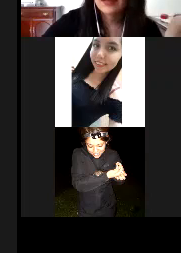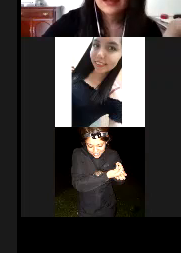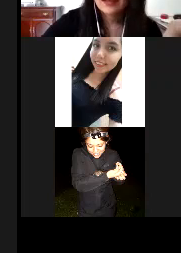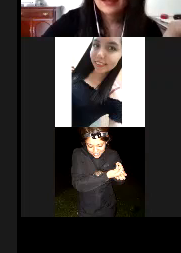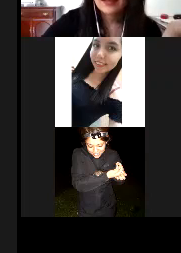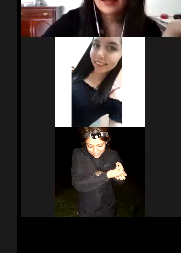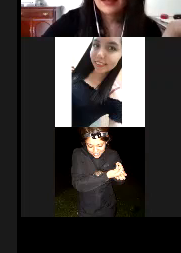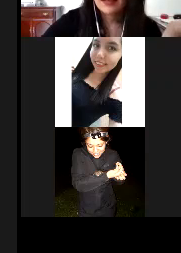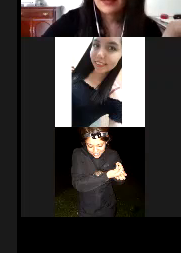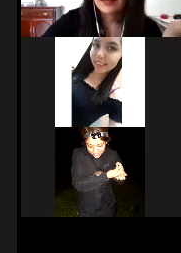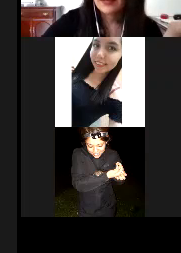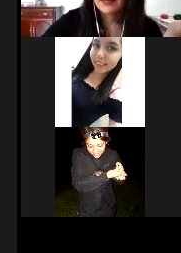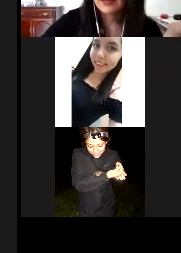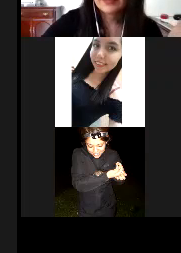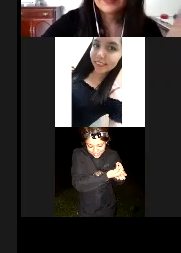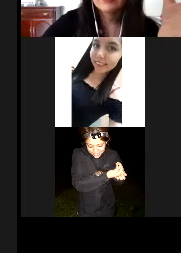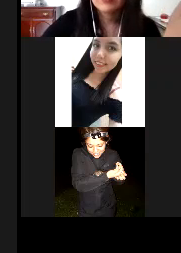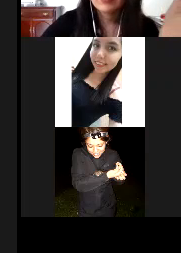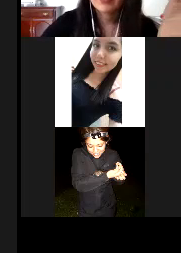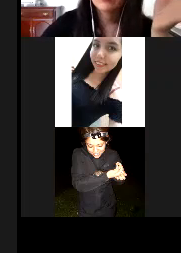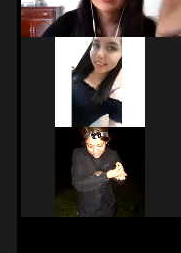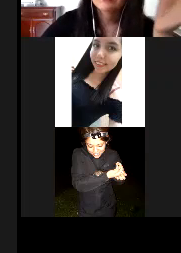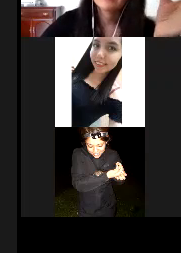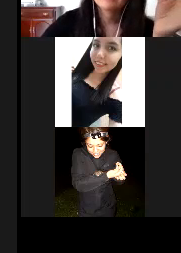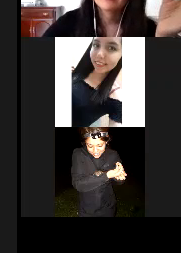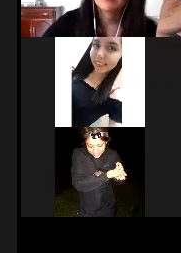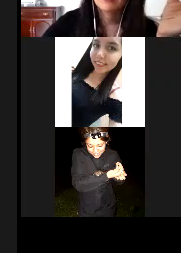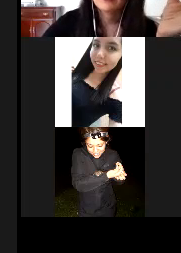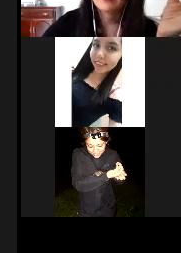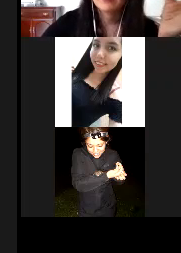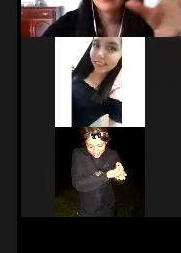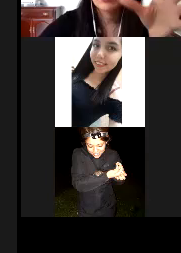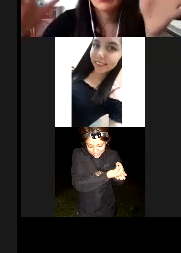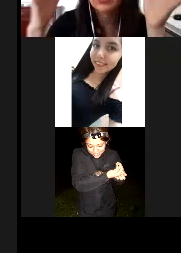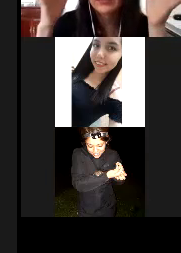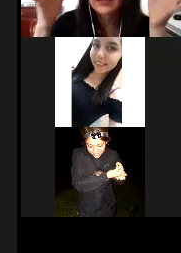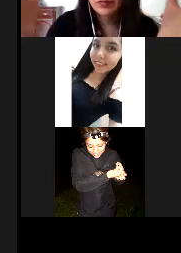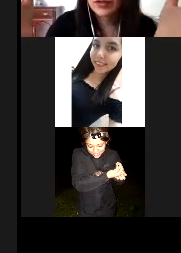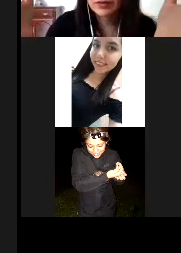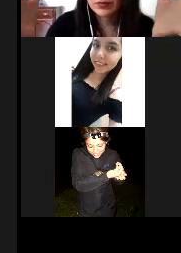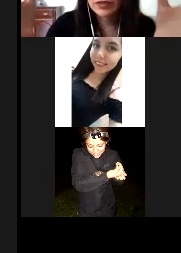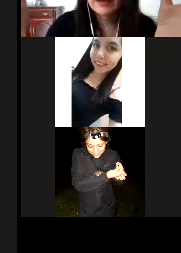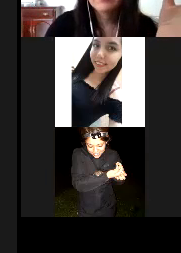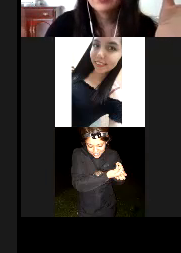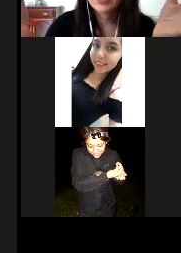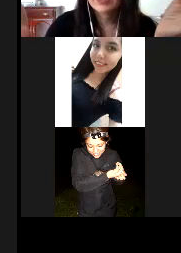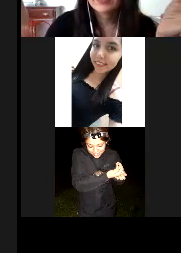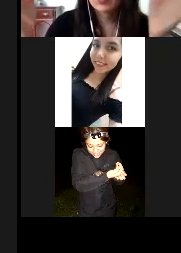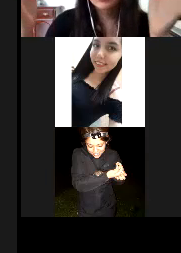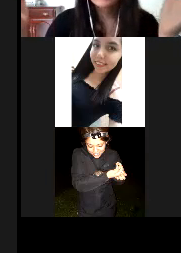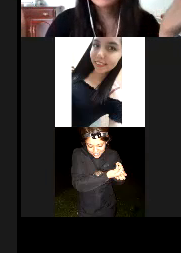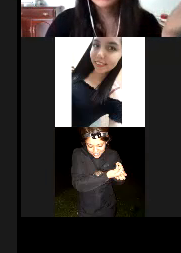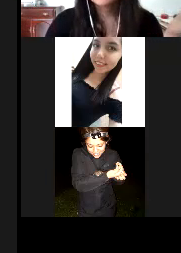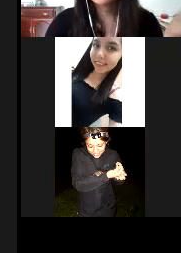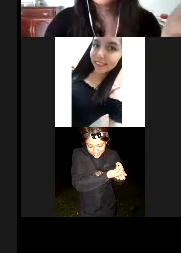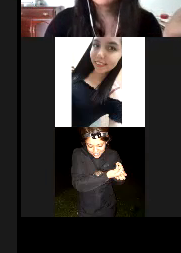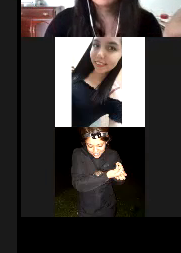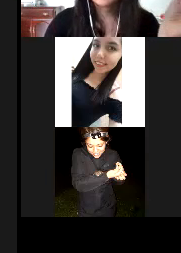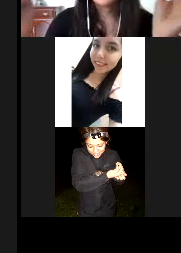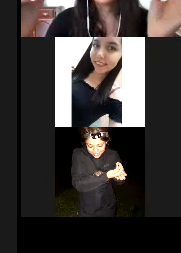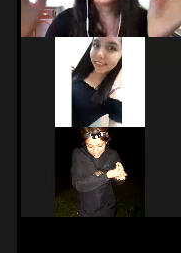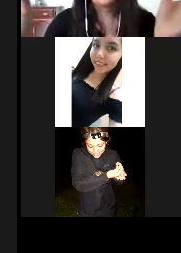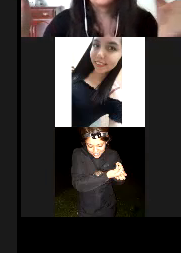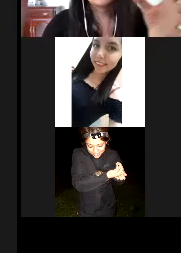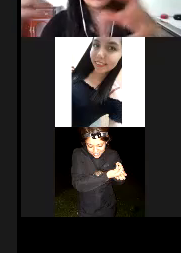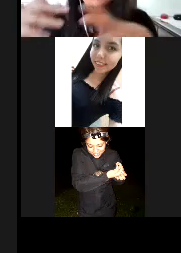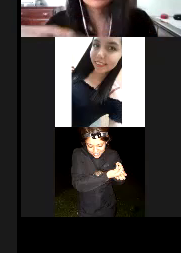estudios y la gente lo que muchas veces se ve, lo que muchas veces pone el enfoque es en cuánta magnitud de agua